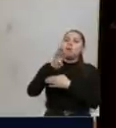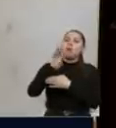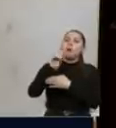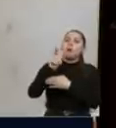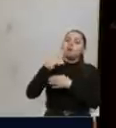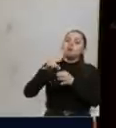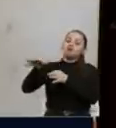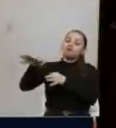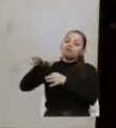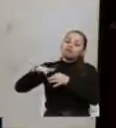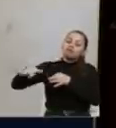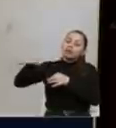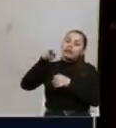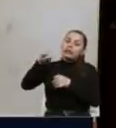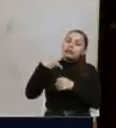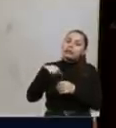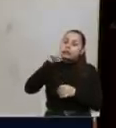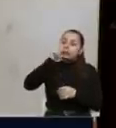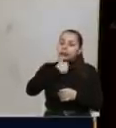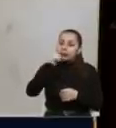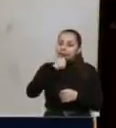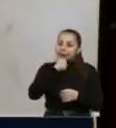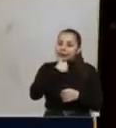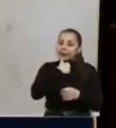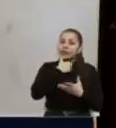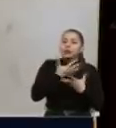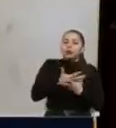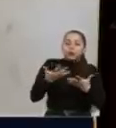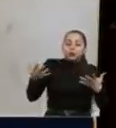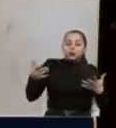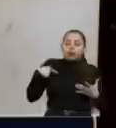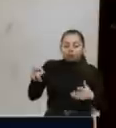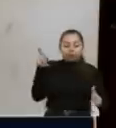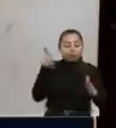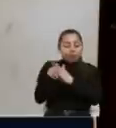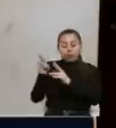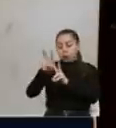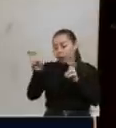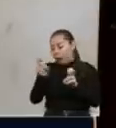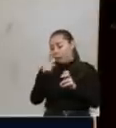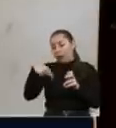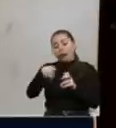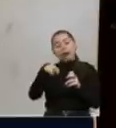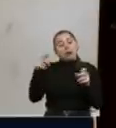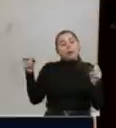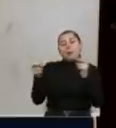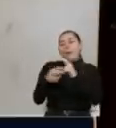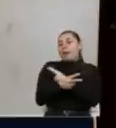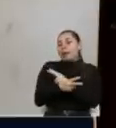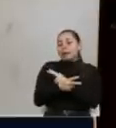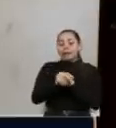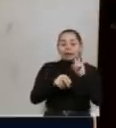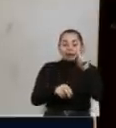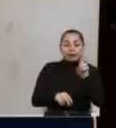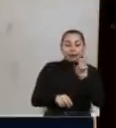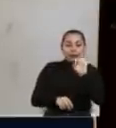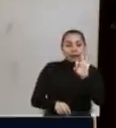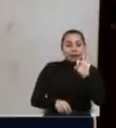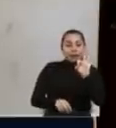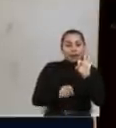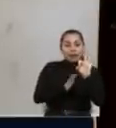una región que ha padecido tanto y que ha padecido todas las violencias, pasó de 73